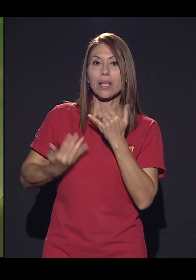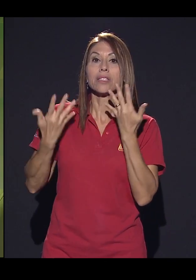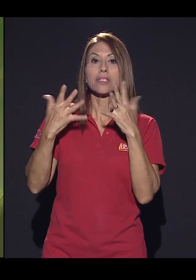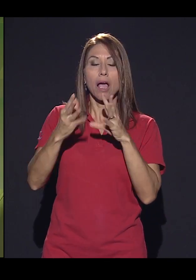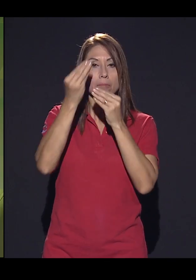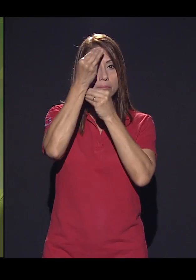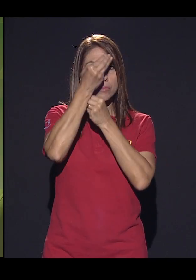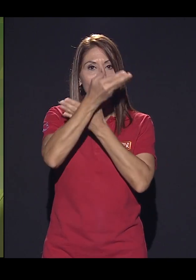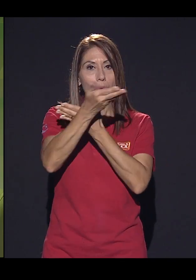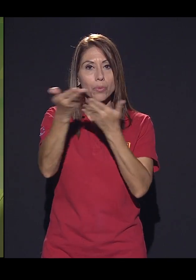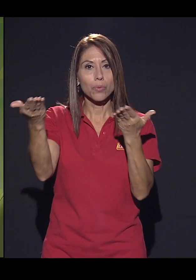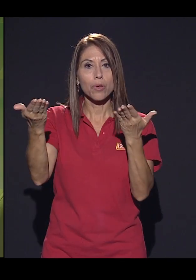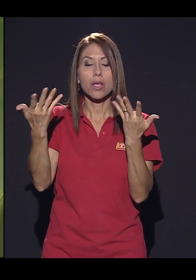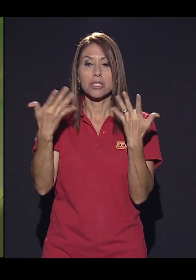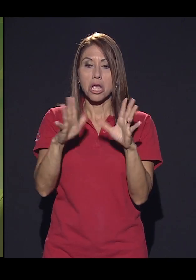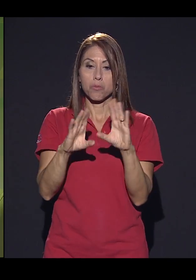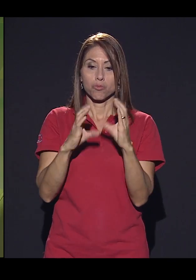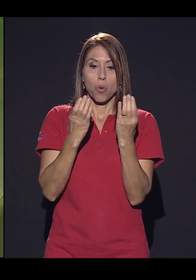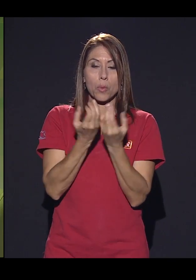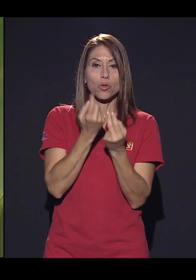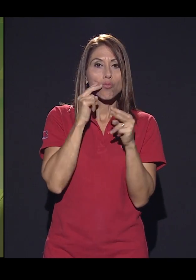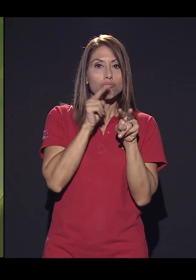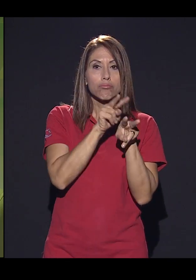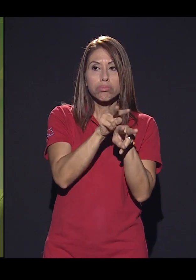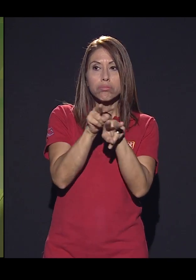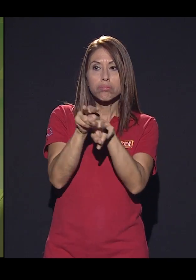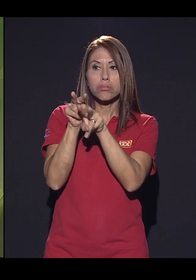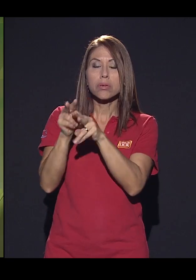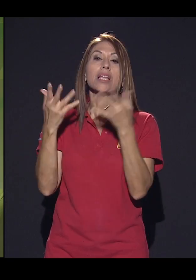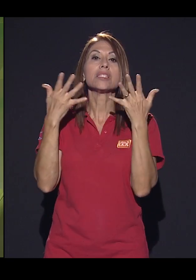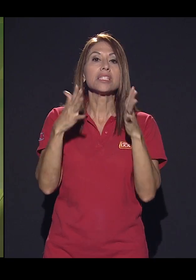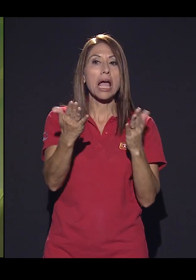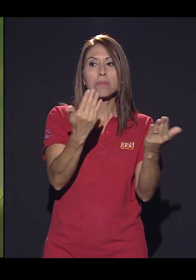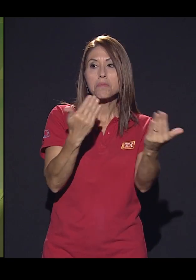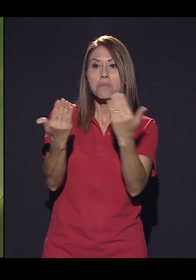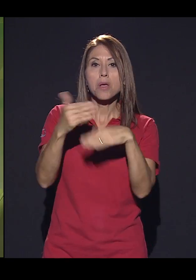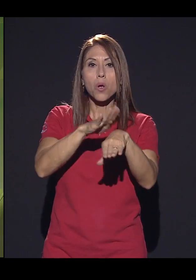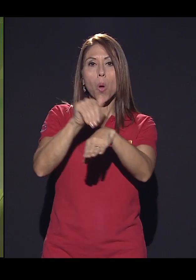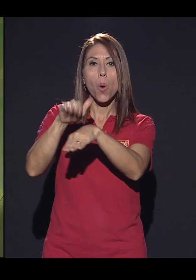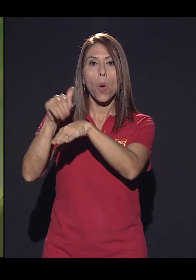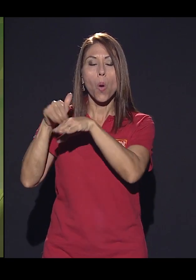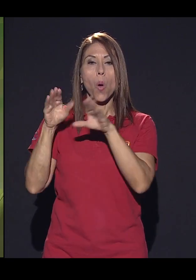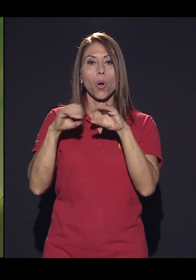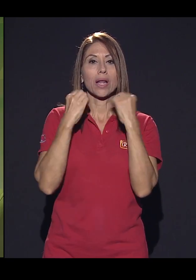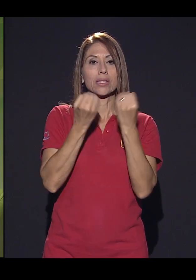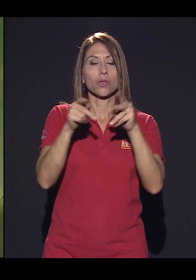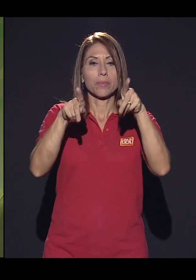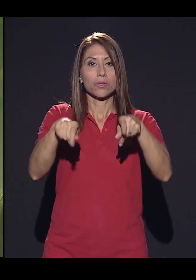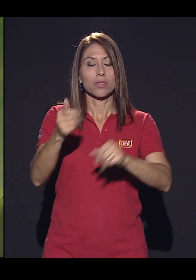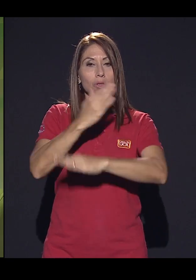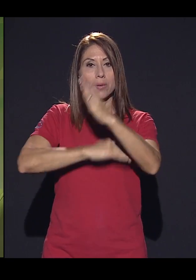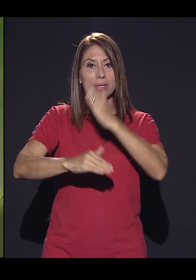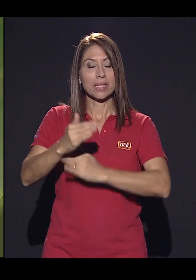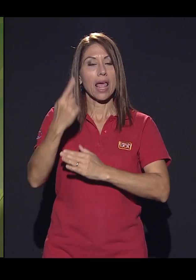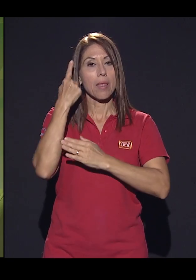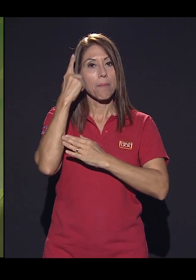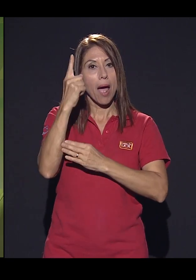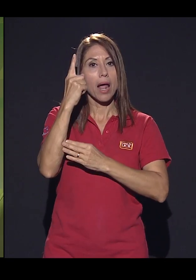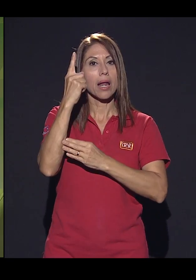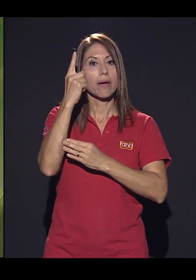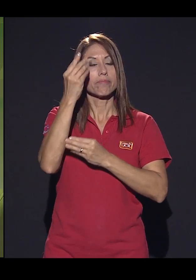se anuncia, ¿verdad?, este mecanismo, y ya se ha convocado a estas organizaciones de personas con discapacidad para dar a